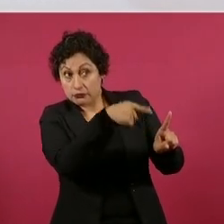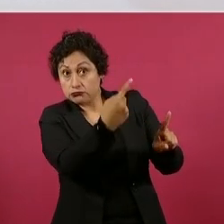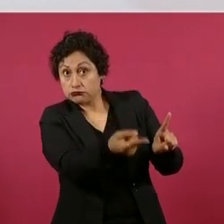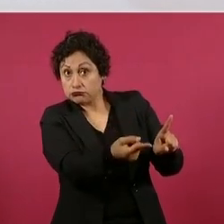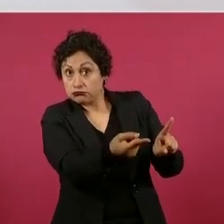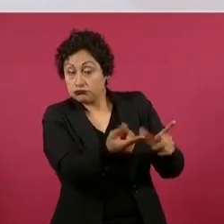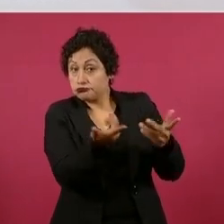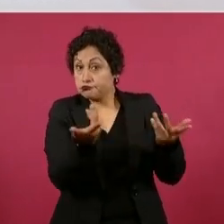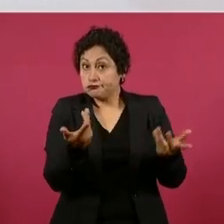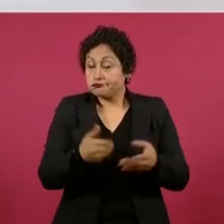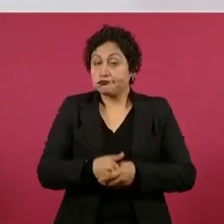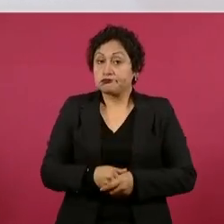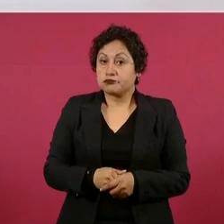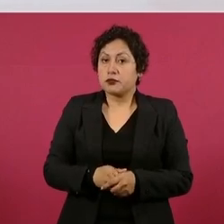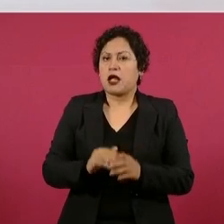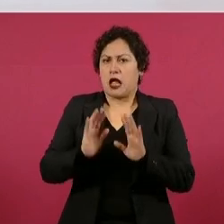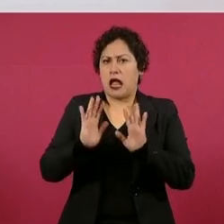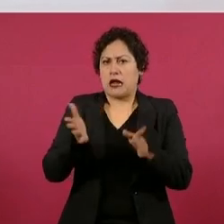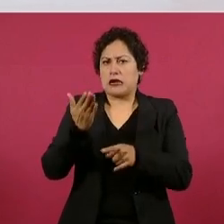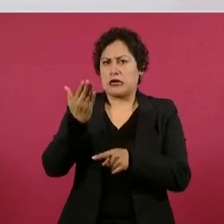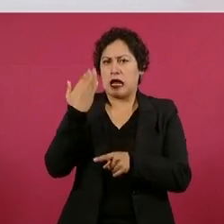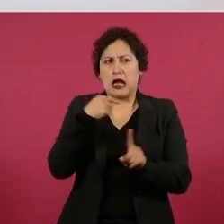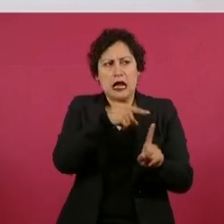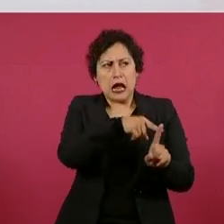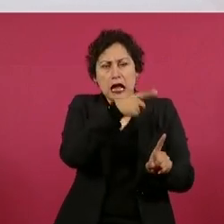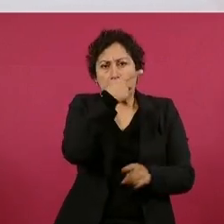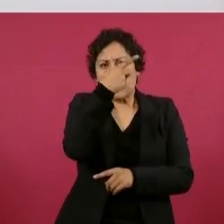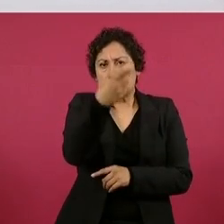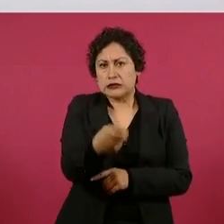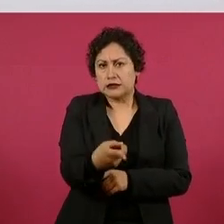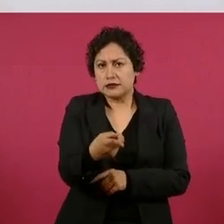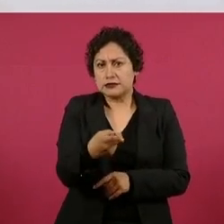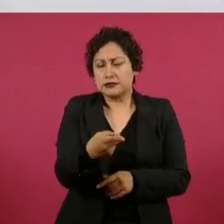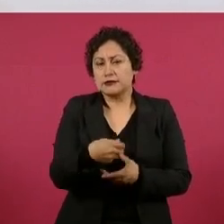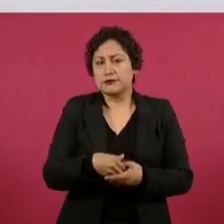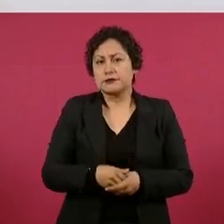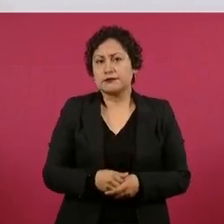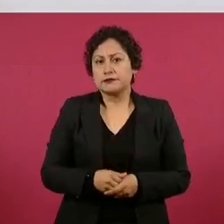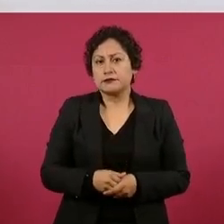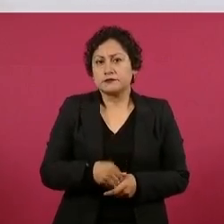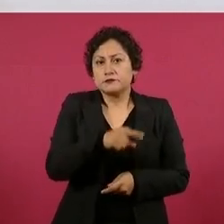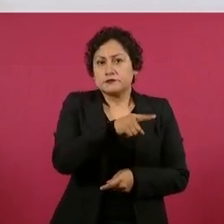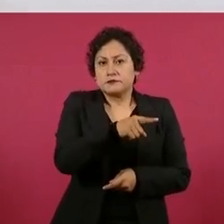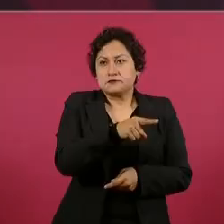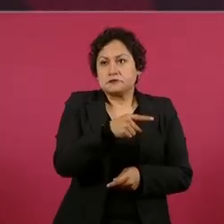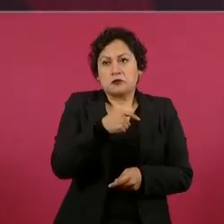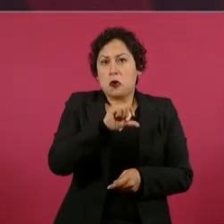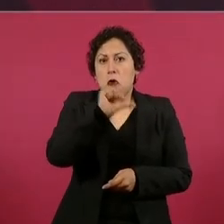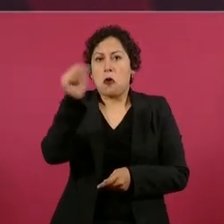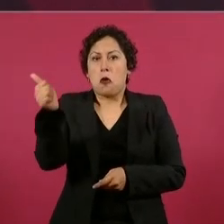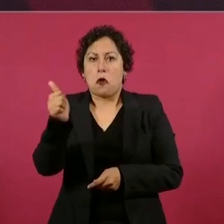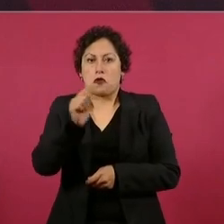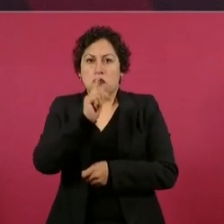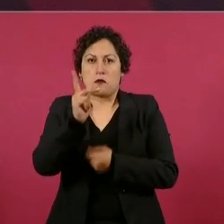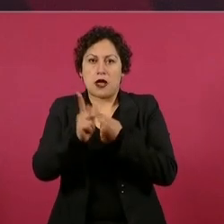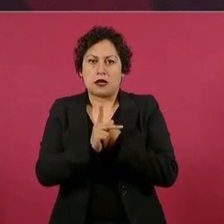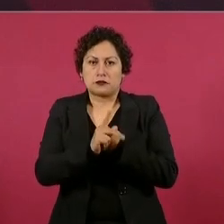Ya él ha dicho de que no estaba en el país.